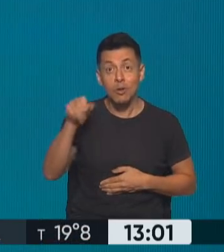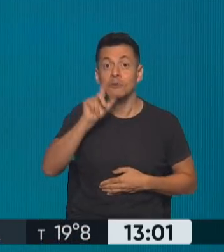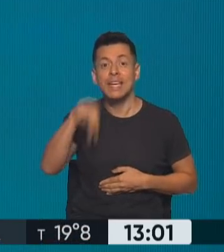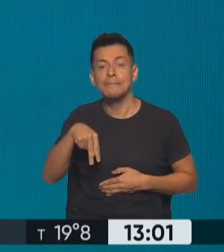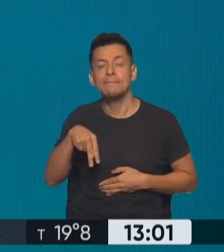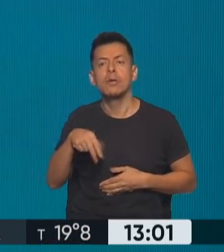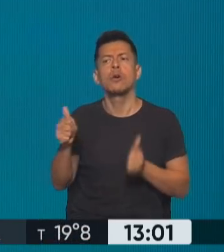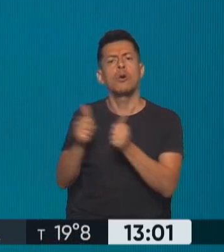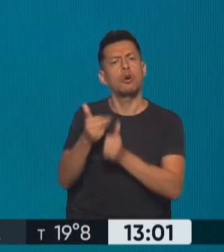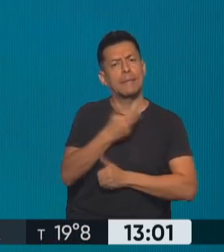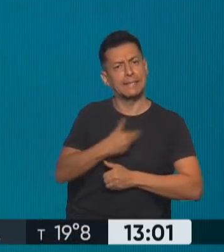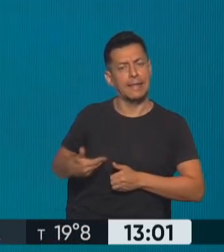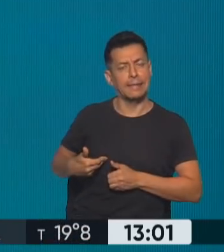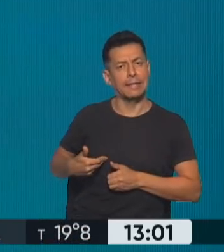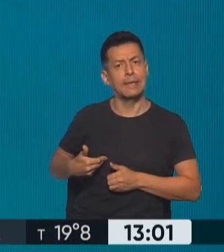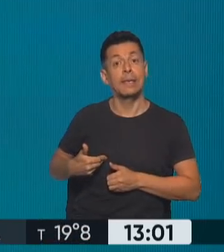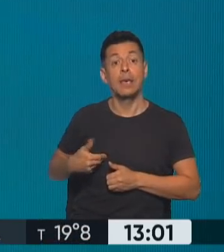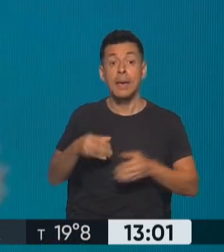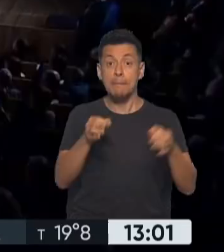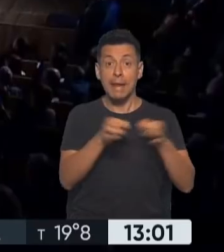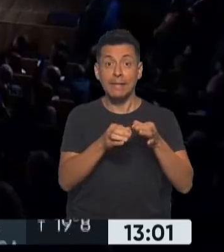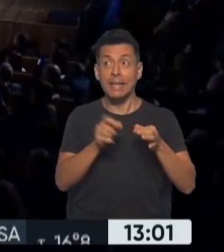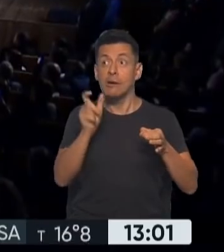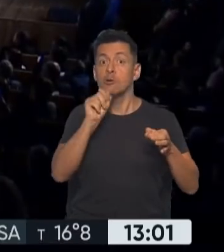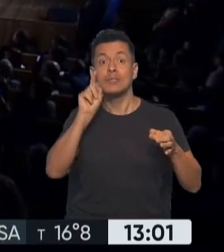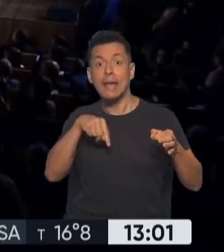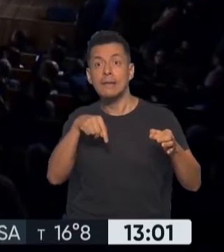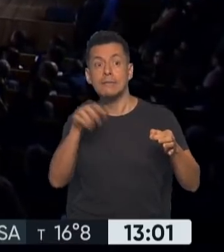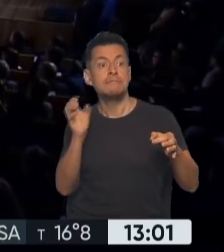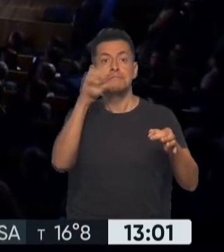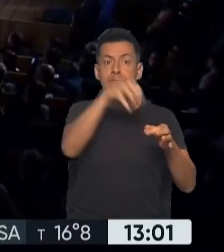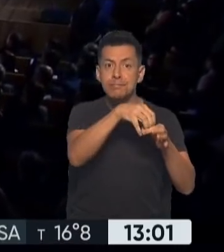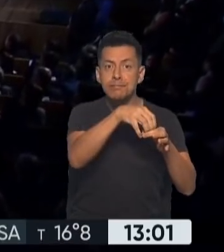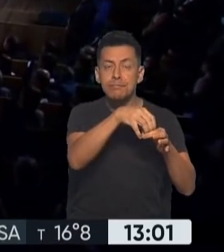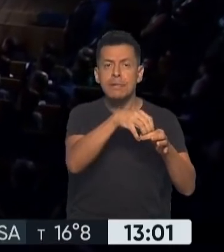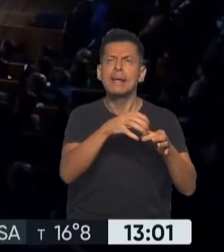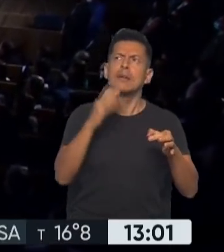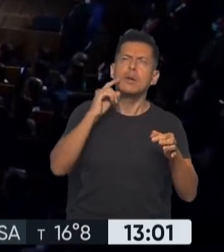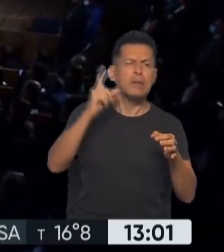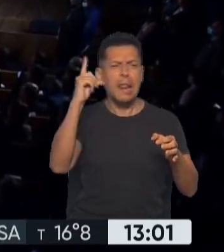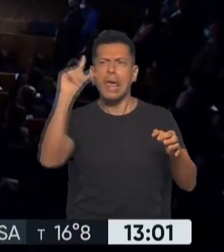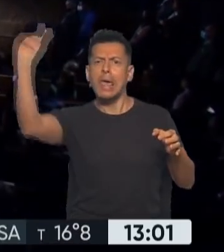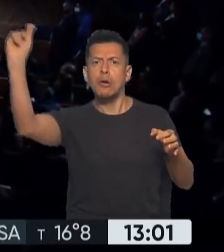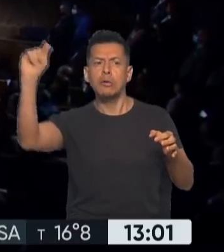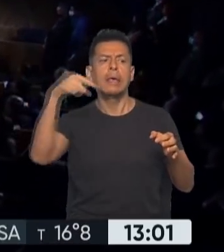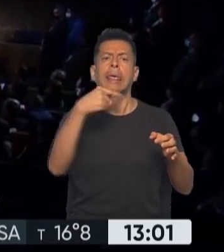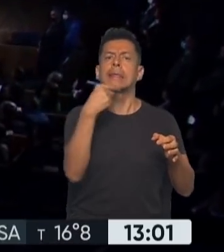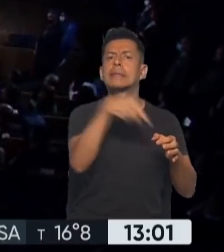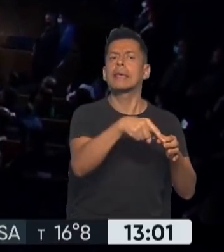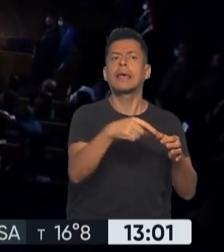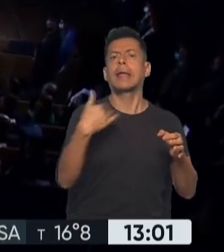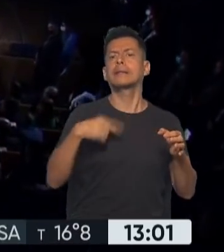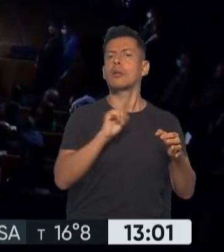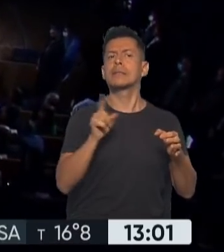Copresidentes, tenemos una base de la OTAN a 14.000 kilómetros del Reino Unido diciendo que esto es territorio, no es